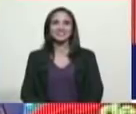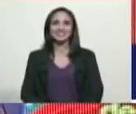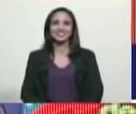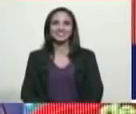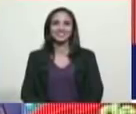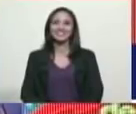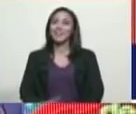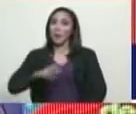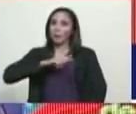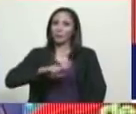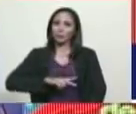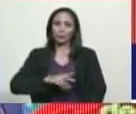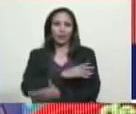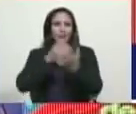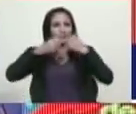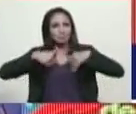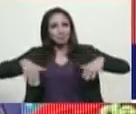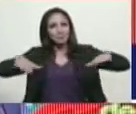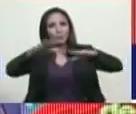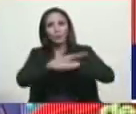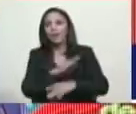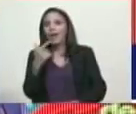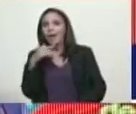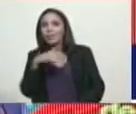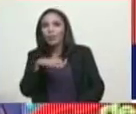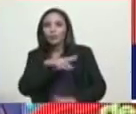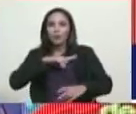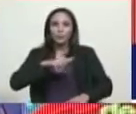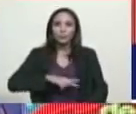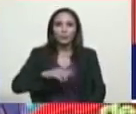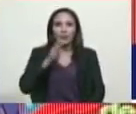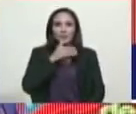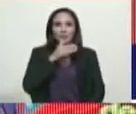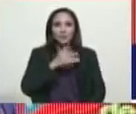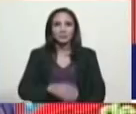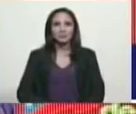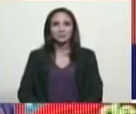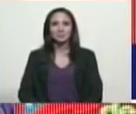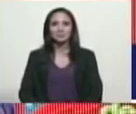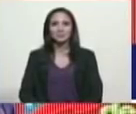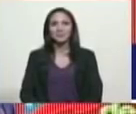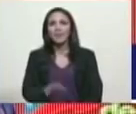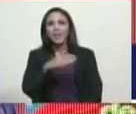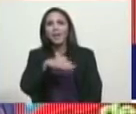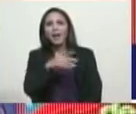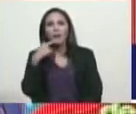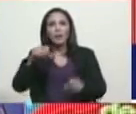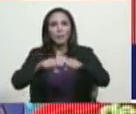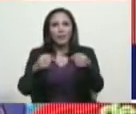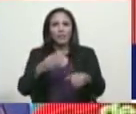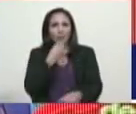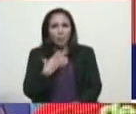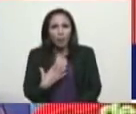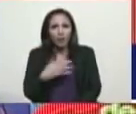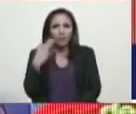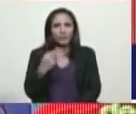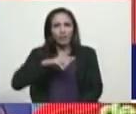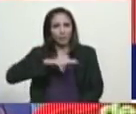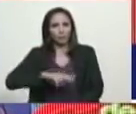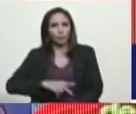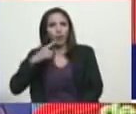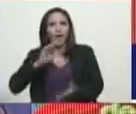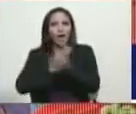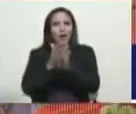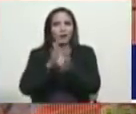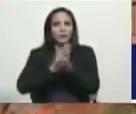Los portugueses que están en todos lados, ¿dónde no hay un portugués? ¿Dónde no hay una panadería buena? ¿Dónde no hay una